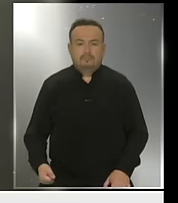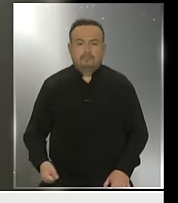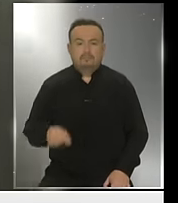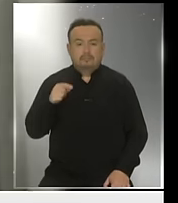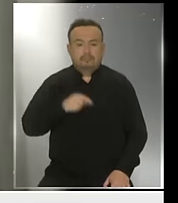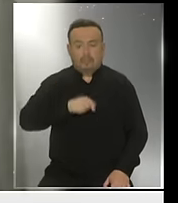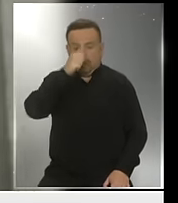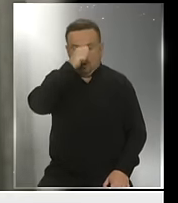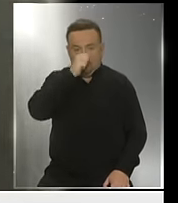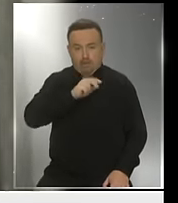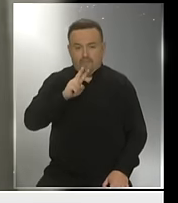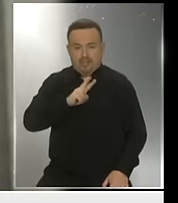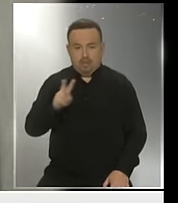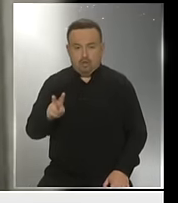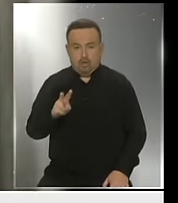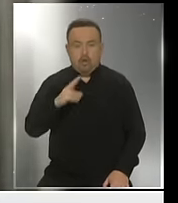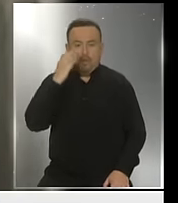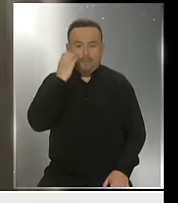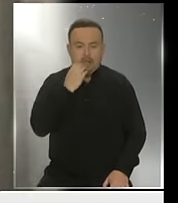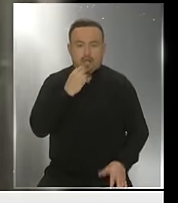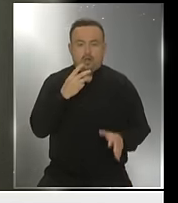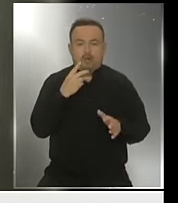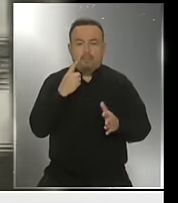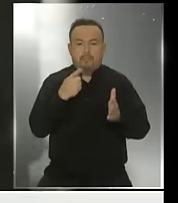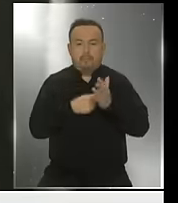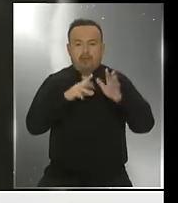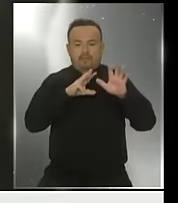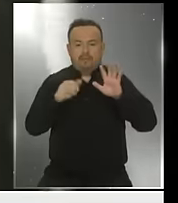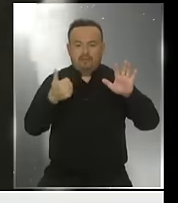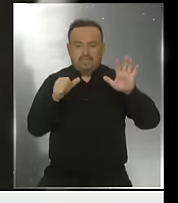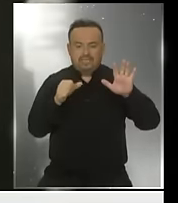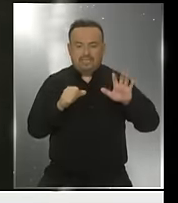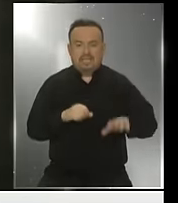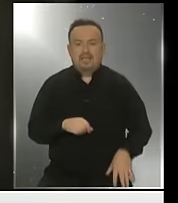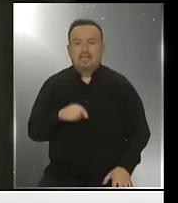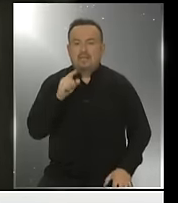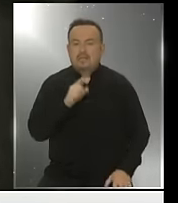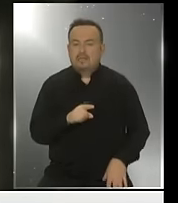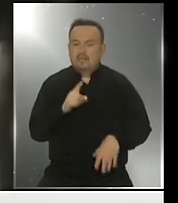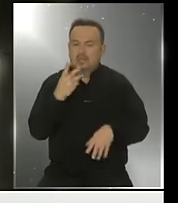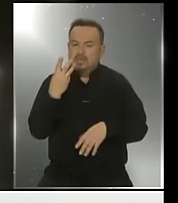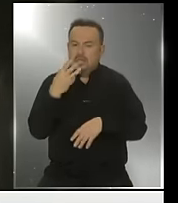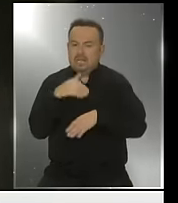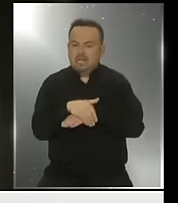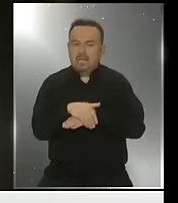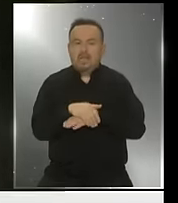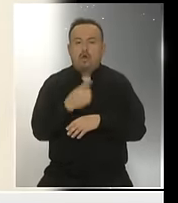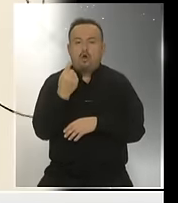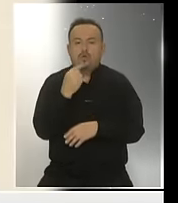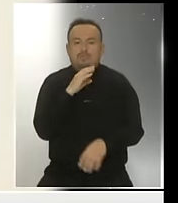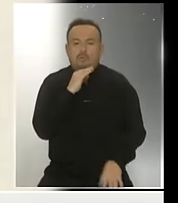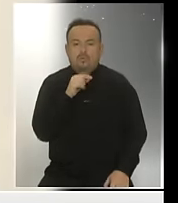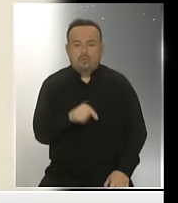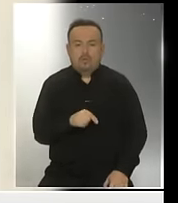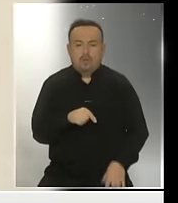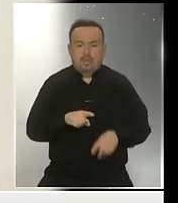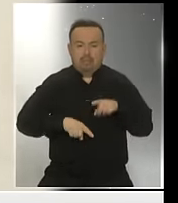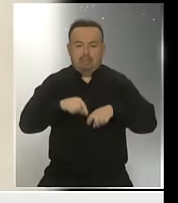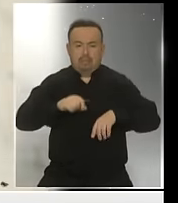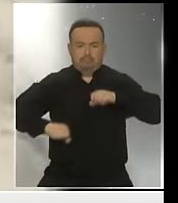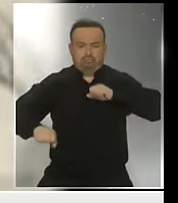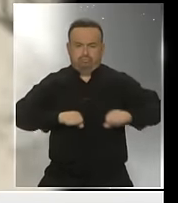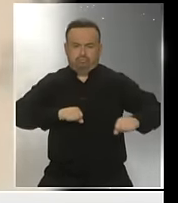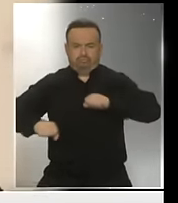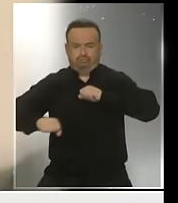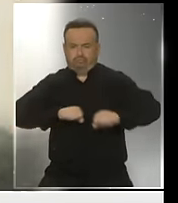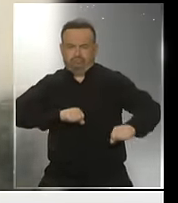Era el domingo 22 de mayo de 1960. Exactamente a las 3:11 minutos, la tierra comenzó a